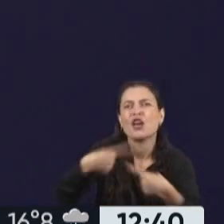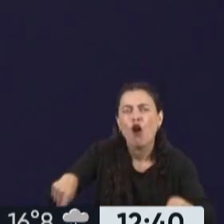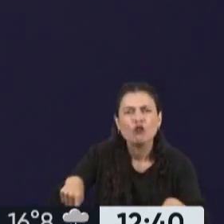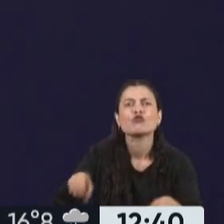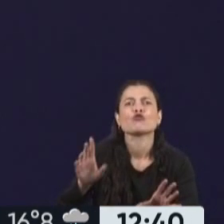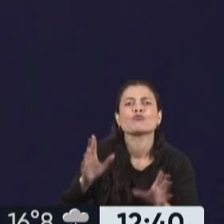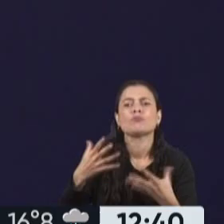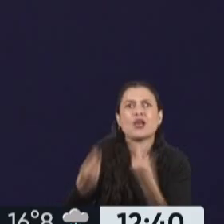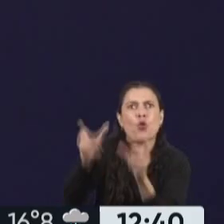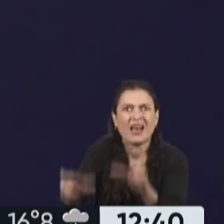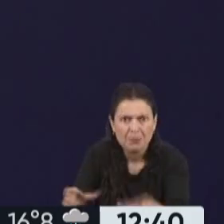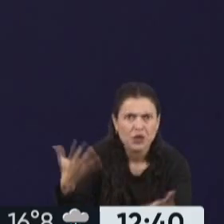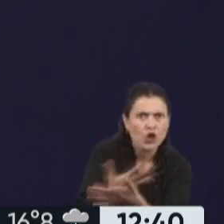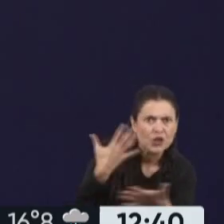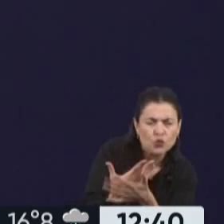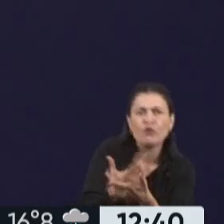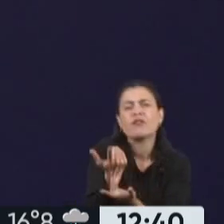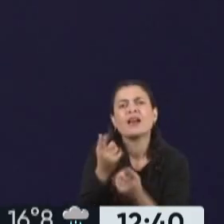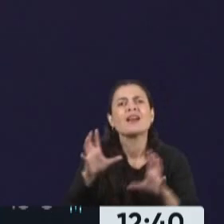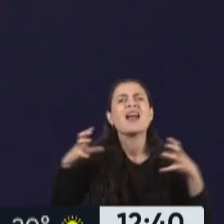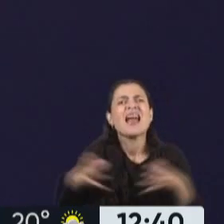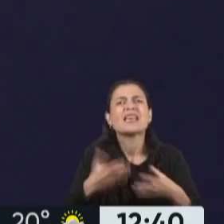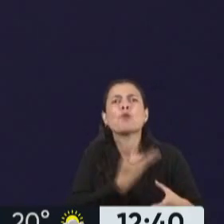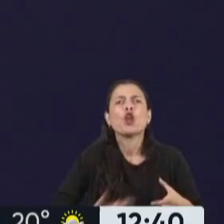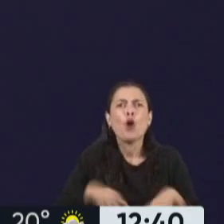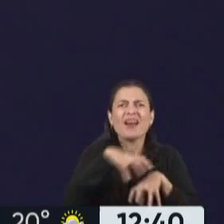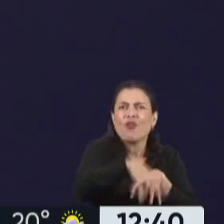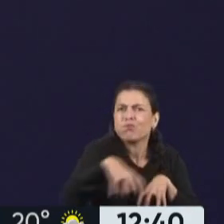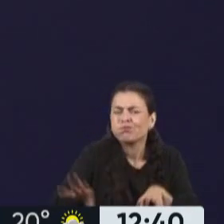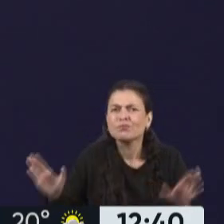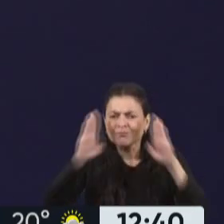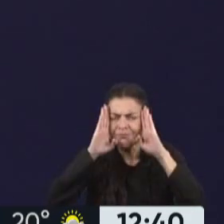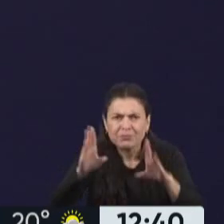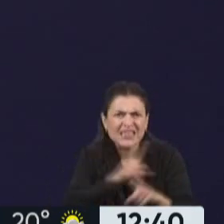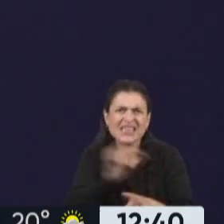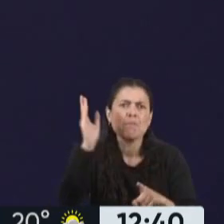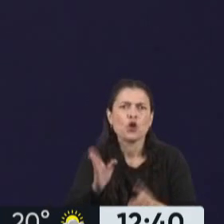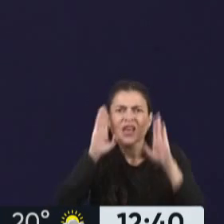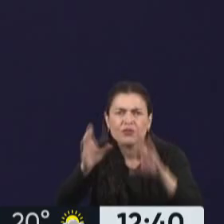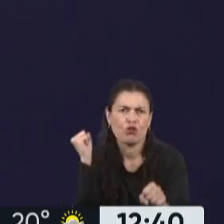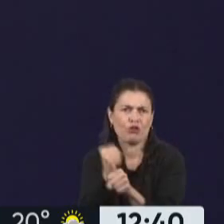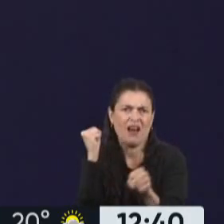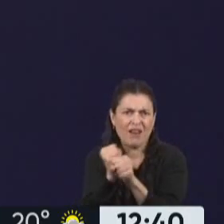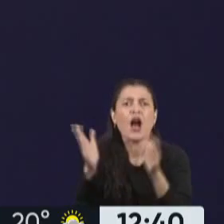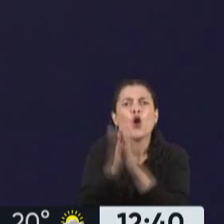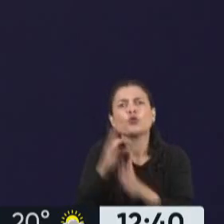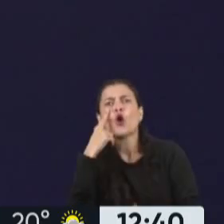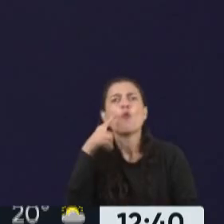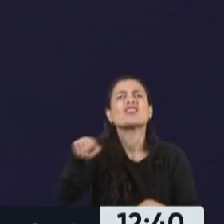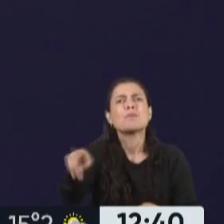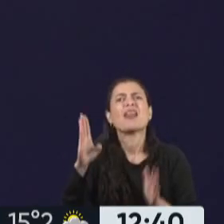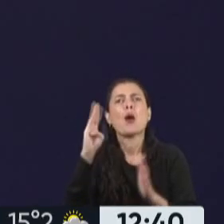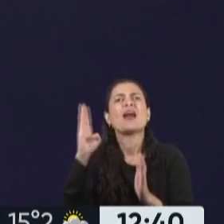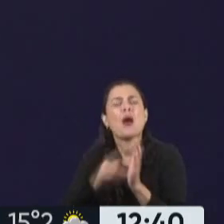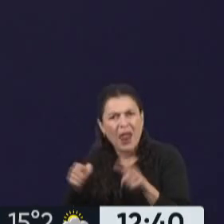por el temporal. Todas las áreas del Gobierno Nacional permanecerán abocadas, junto al municipio de Bahía Blanca y al Gobierno de la Provincia de